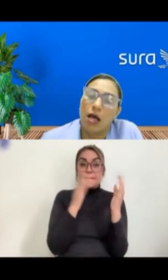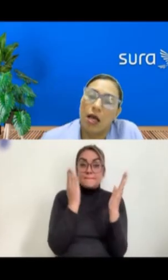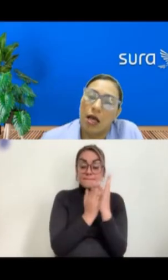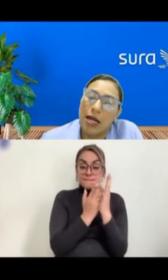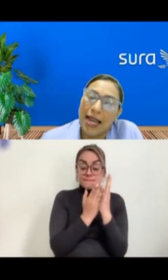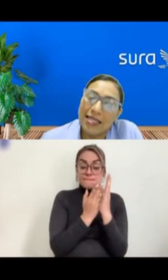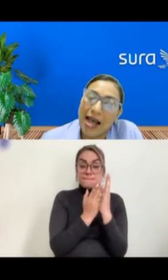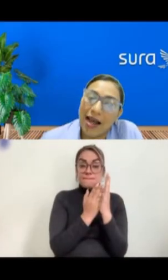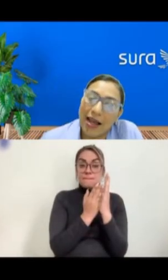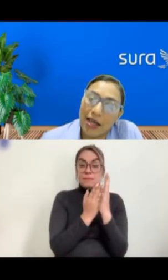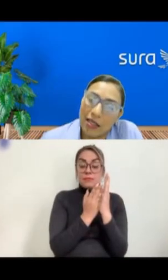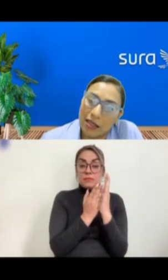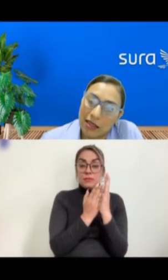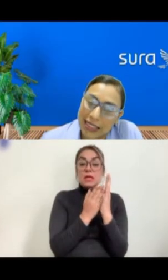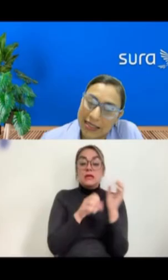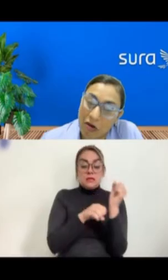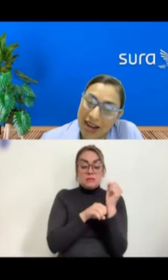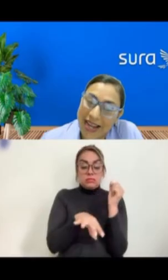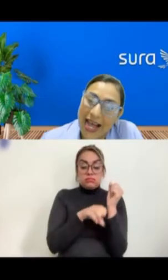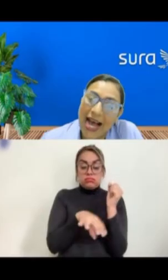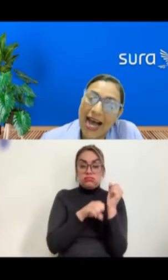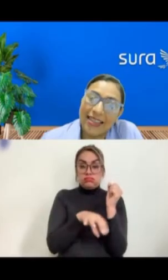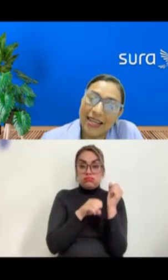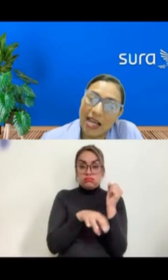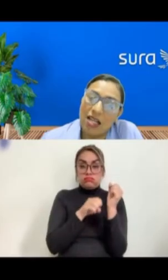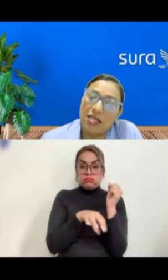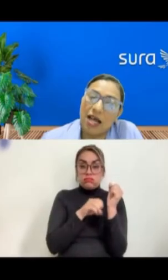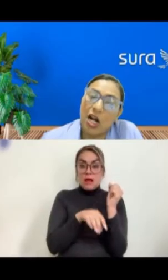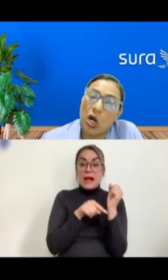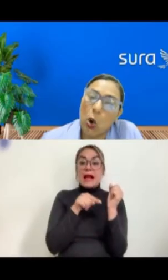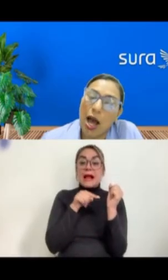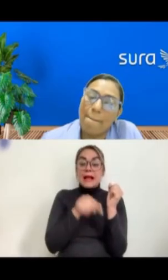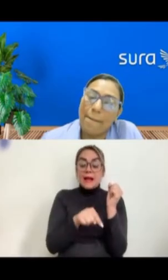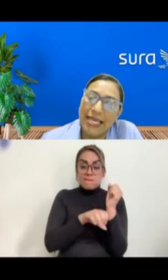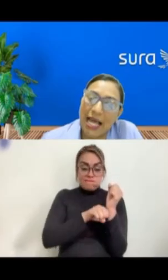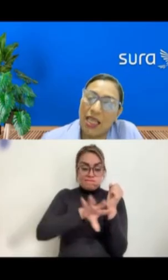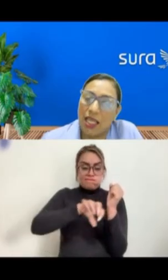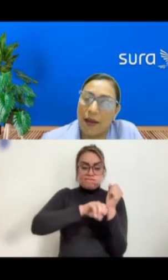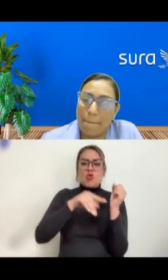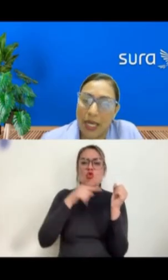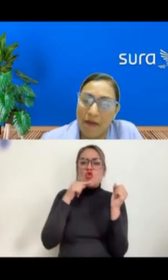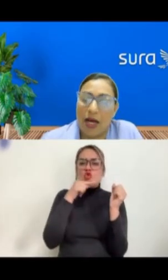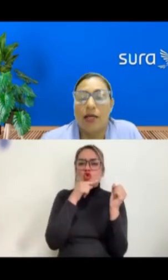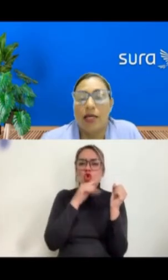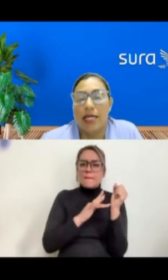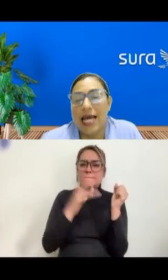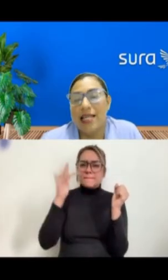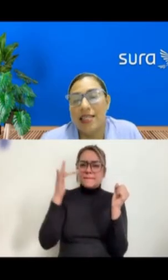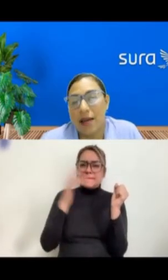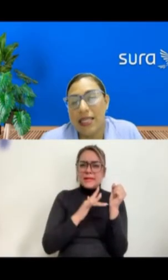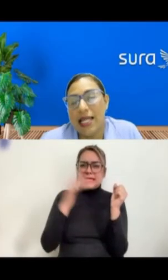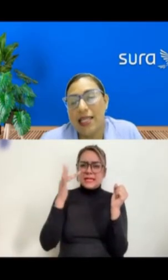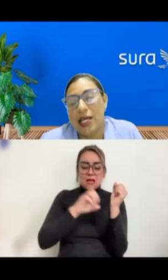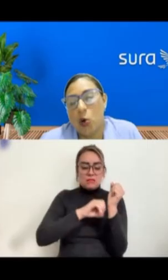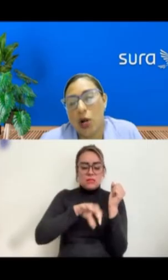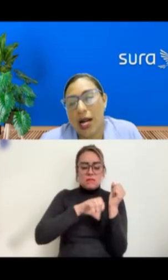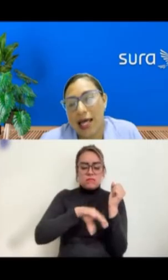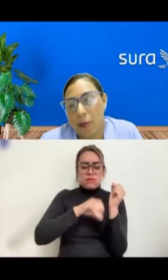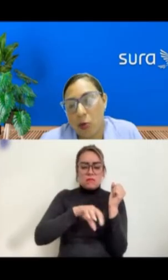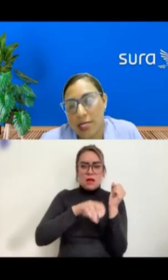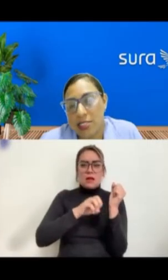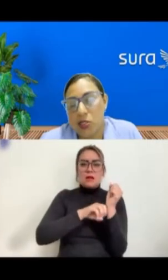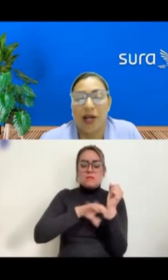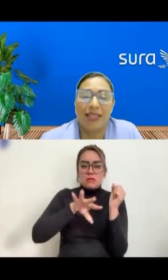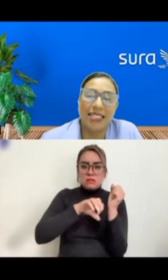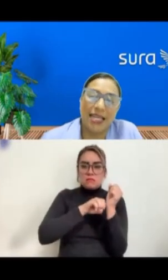hemorragia, la sangre de esta hemorragia arterial sale roja, brillante, viva, y sale intermitente